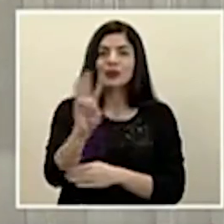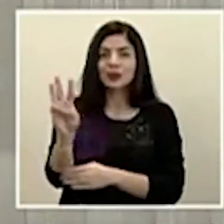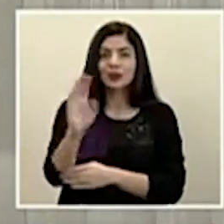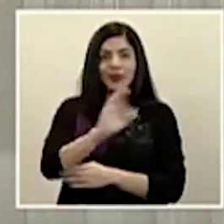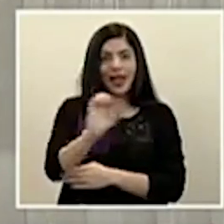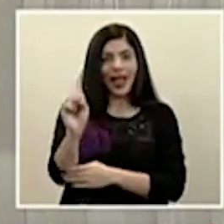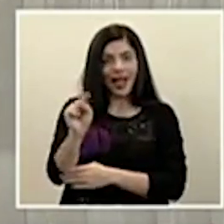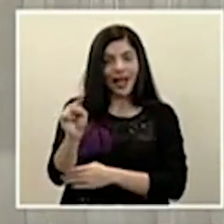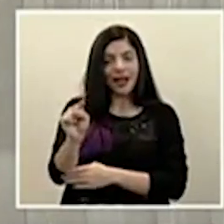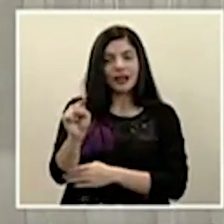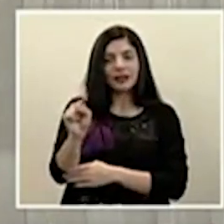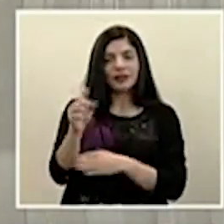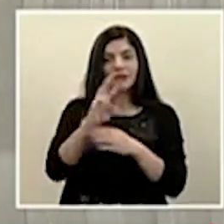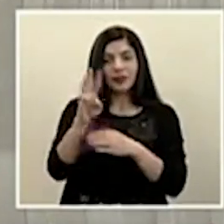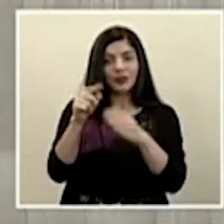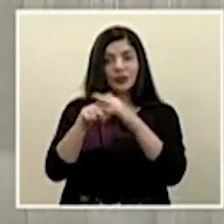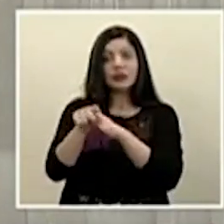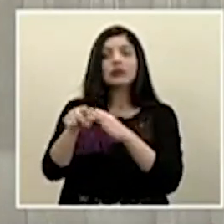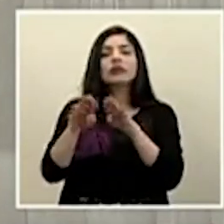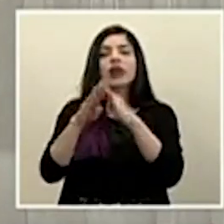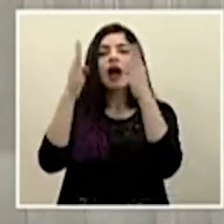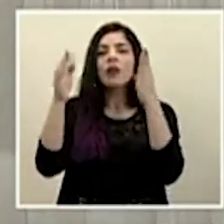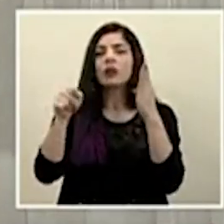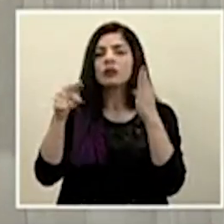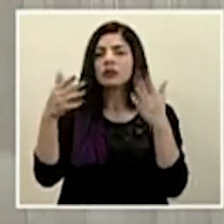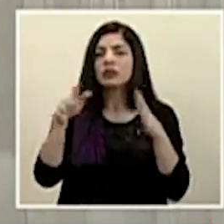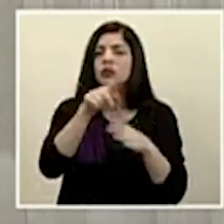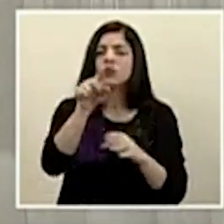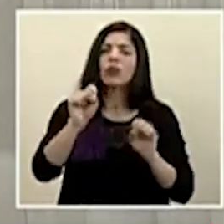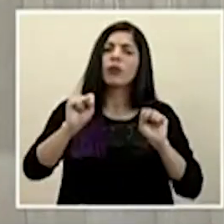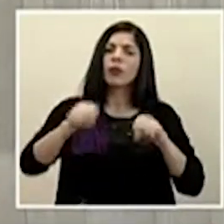caja el sitio donde pueden